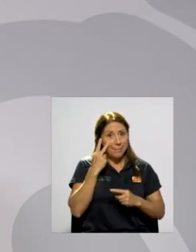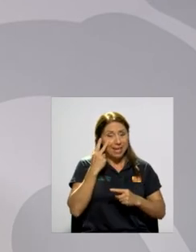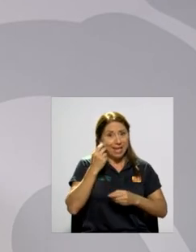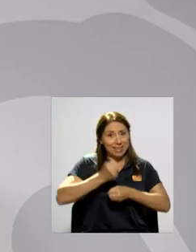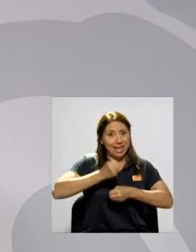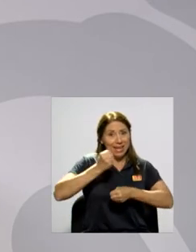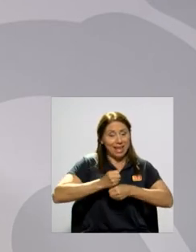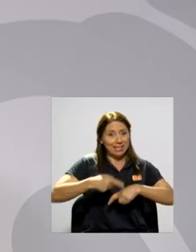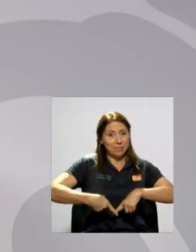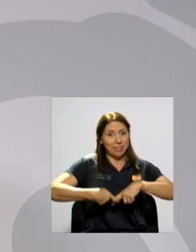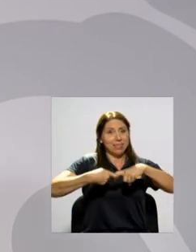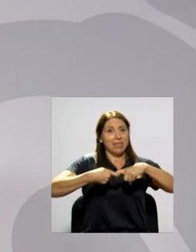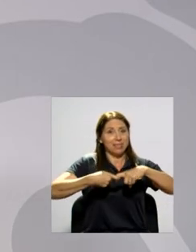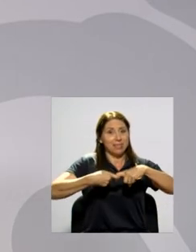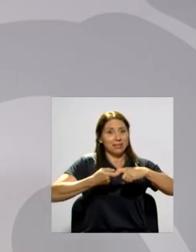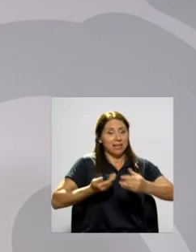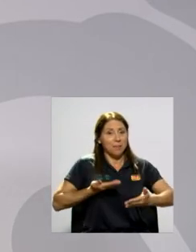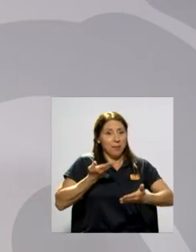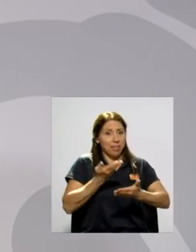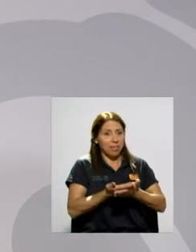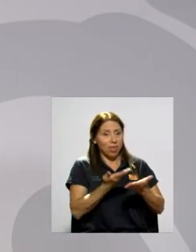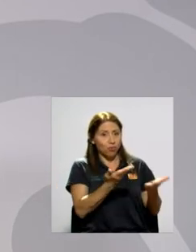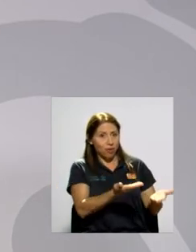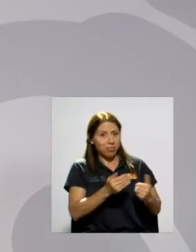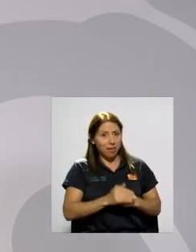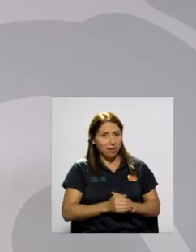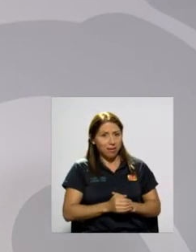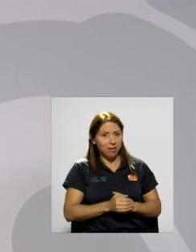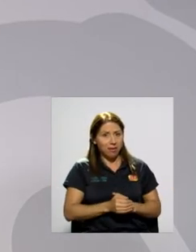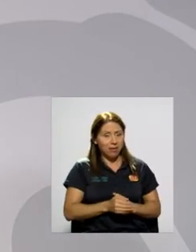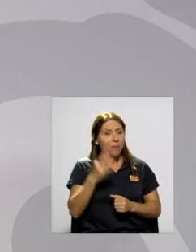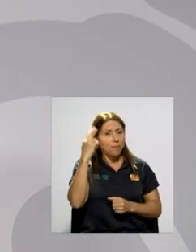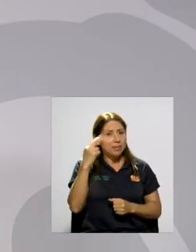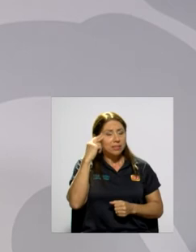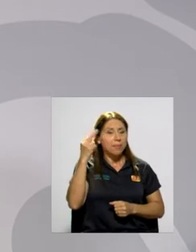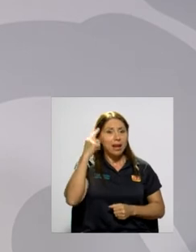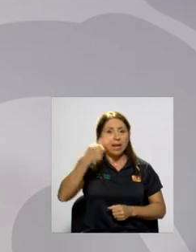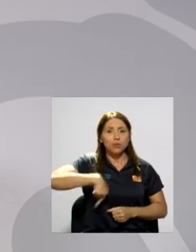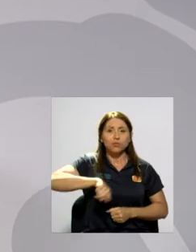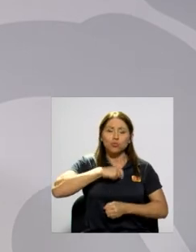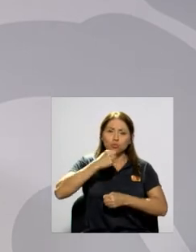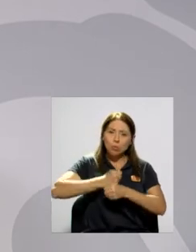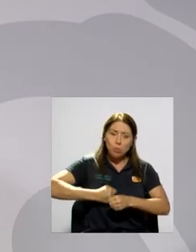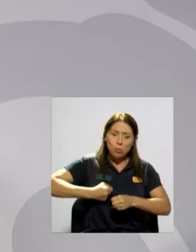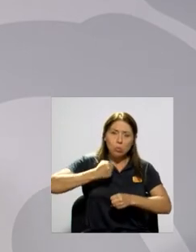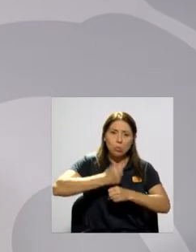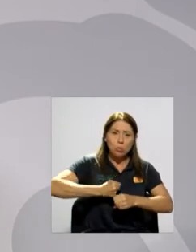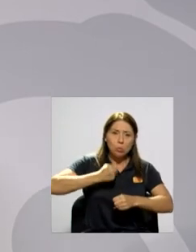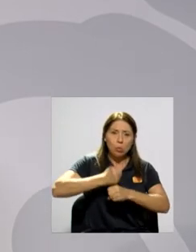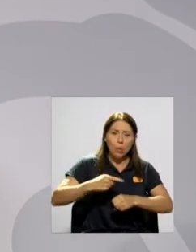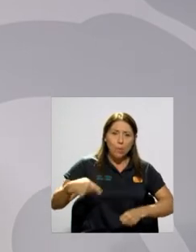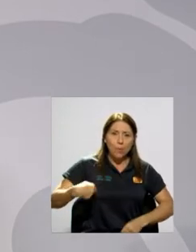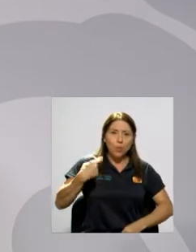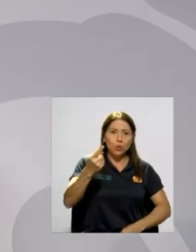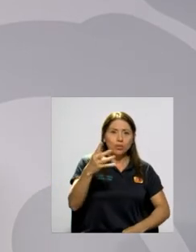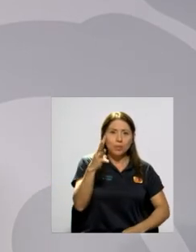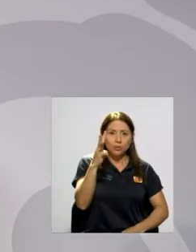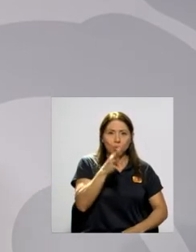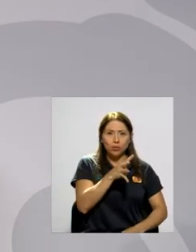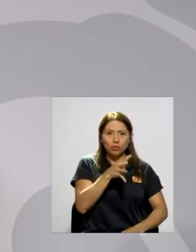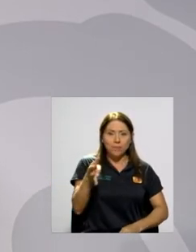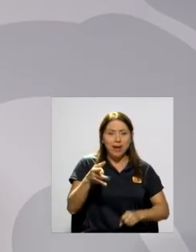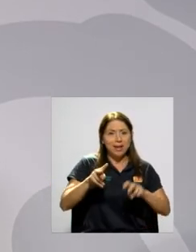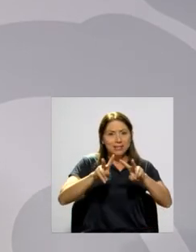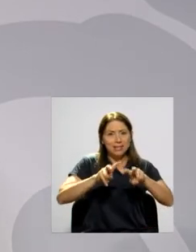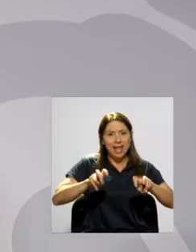que plantea don Randall son motivo de que hagamos un trabajo extraordinario en las próximas 4 semanas de análisis